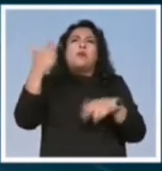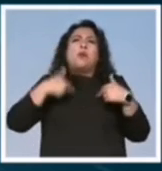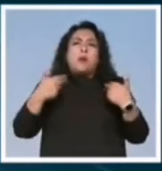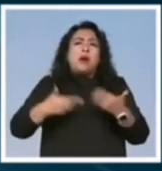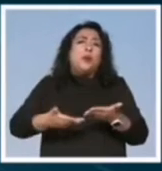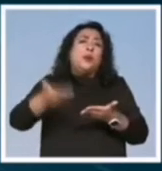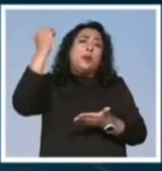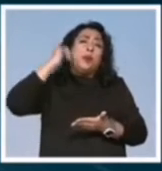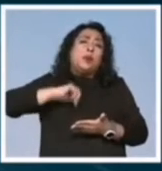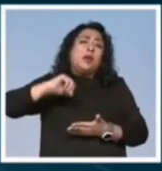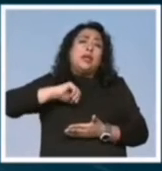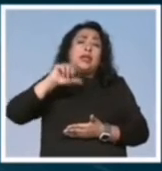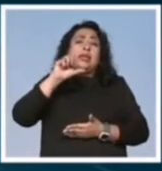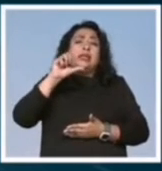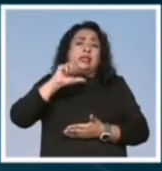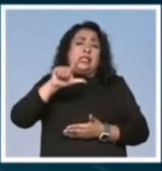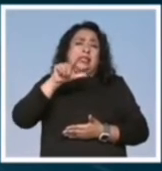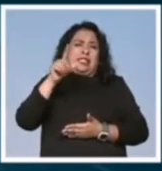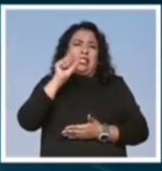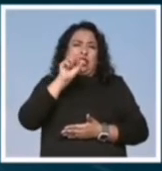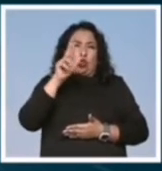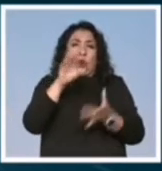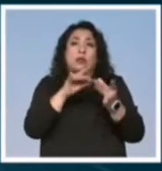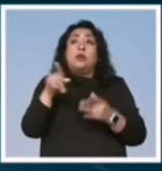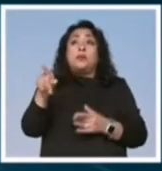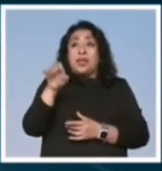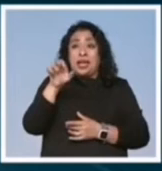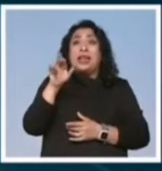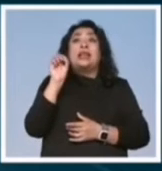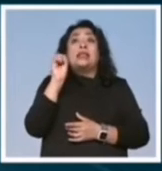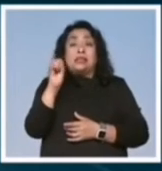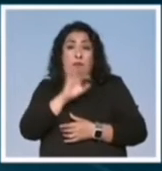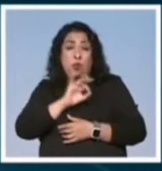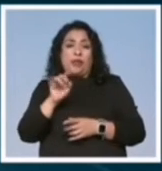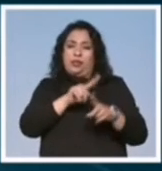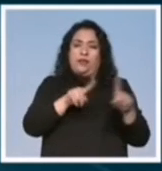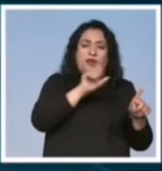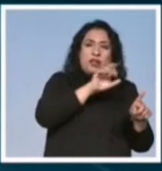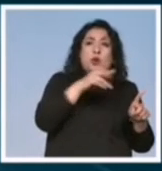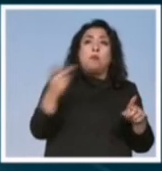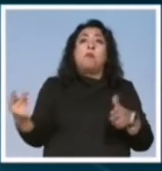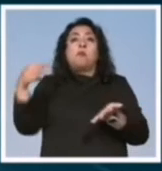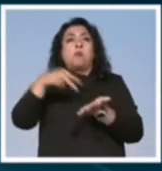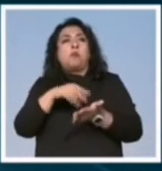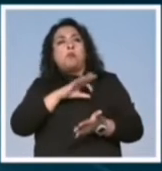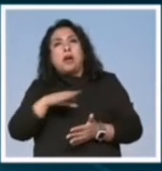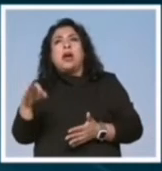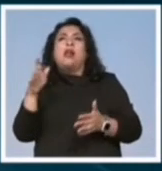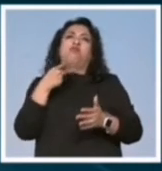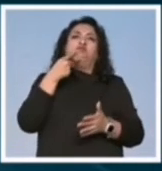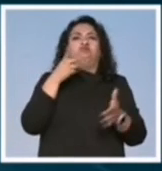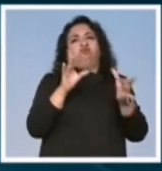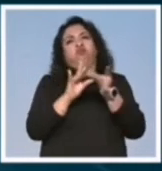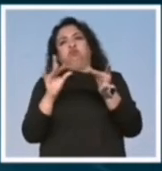siglo XVII, y que a diferencia de Sor Juan, Elena sí se pudo subir a un lugar para poder hablar con